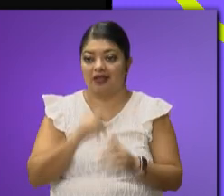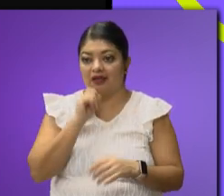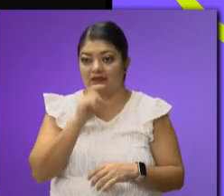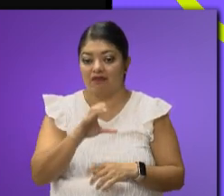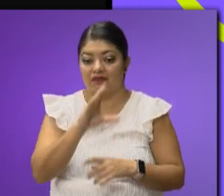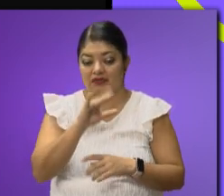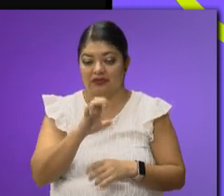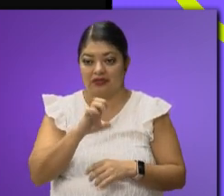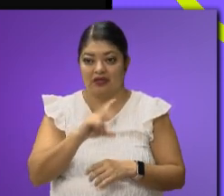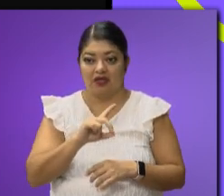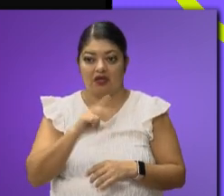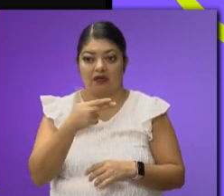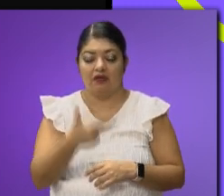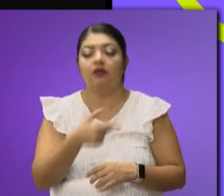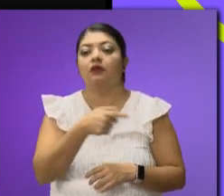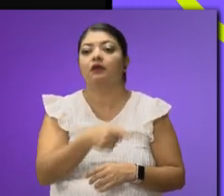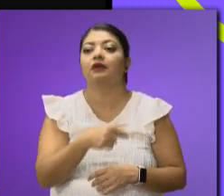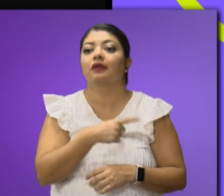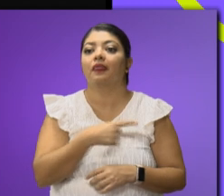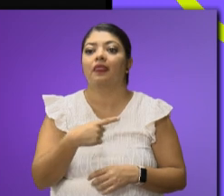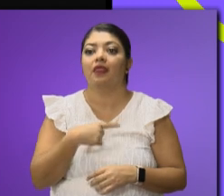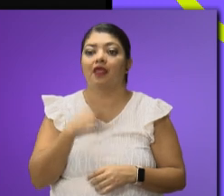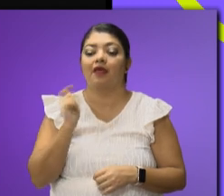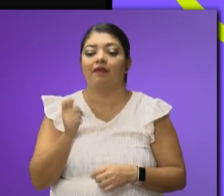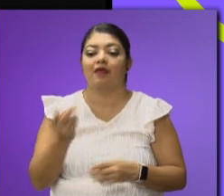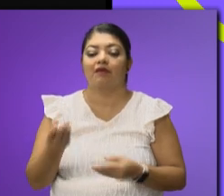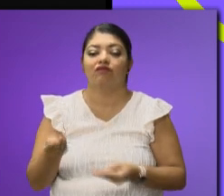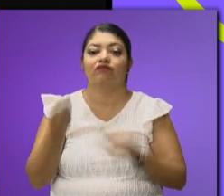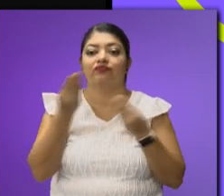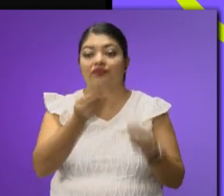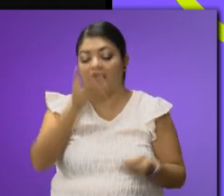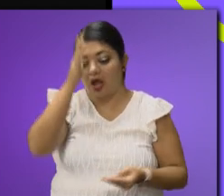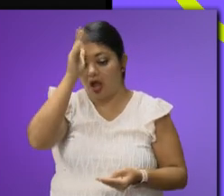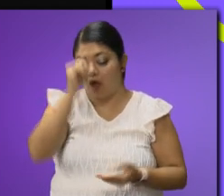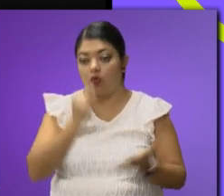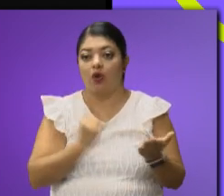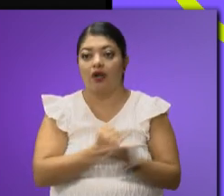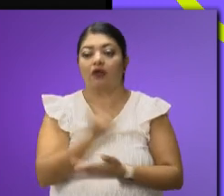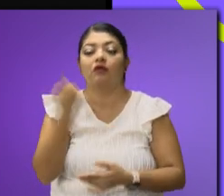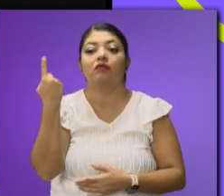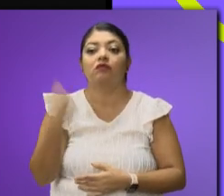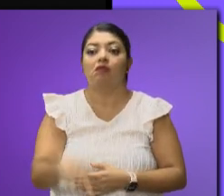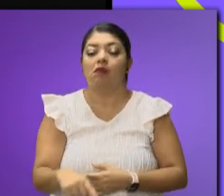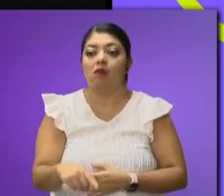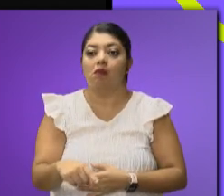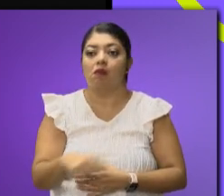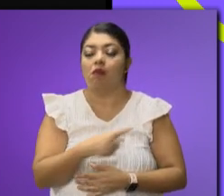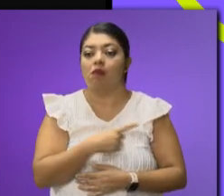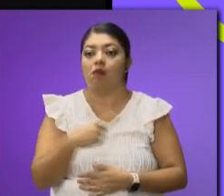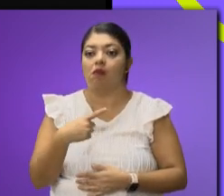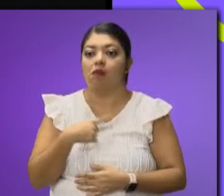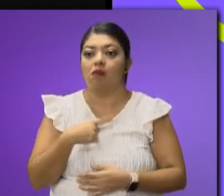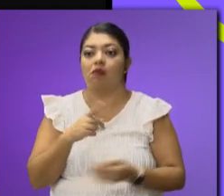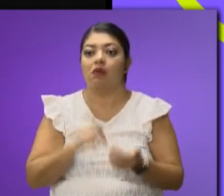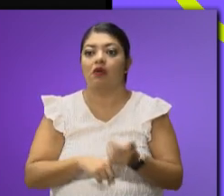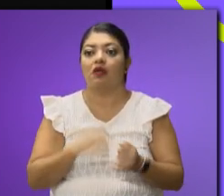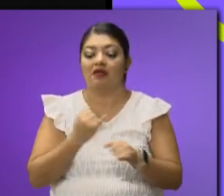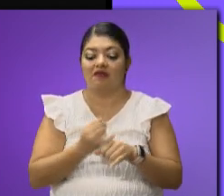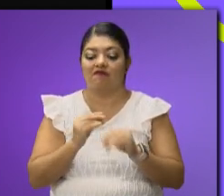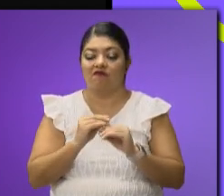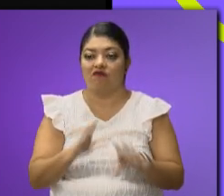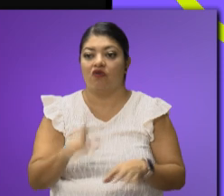Derechos Humanos, por el que se remite un acuerdo en donde se ordena y se archive el informe especial